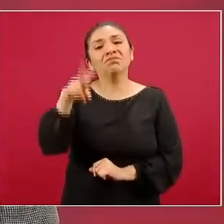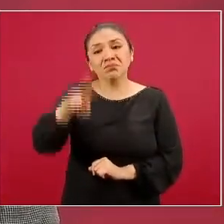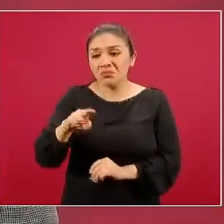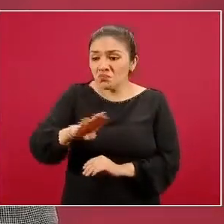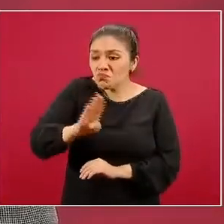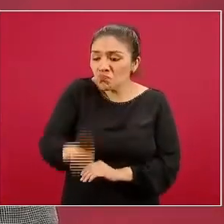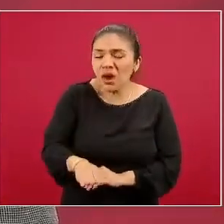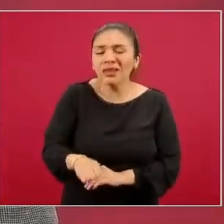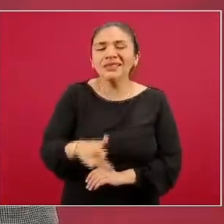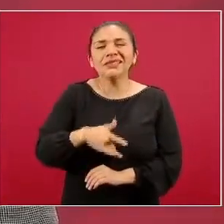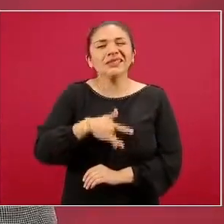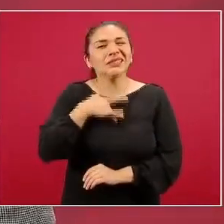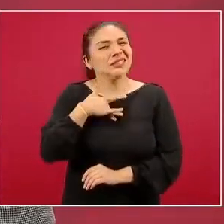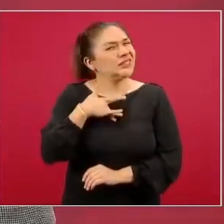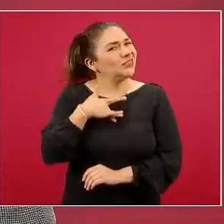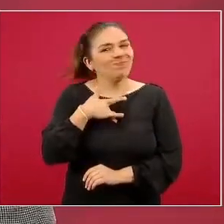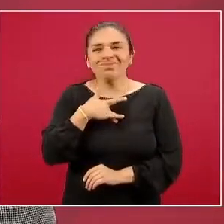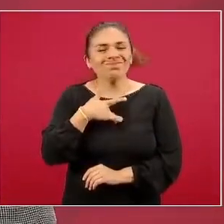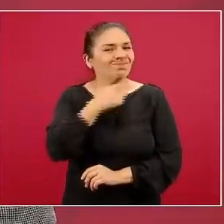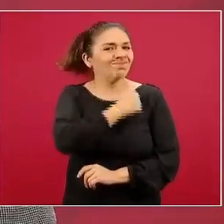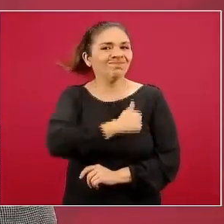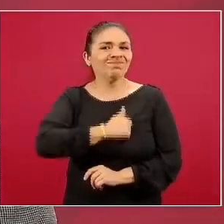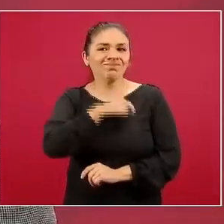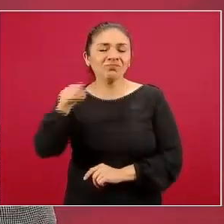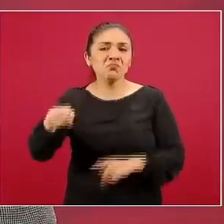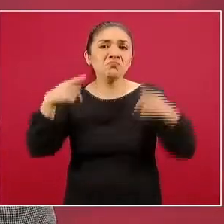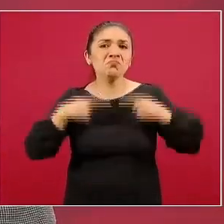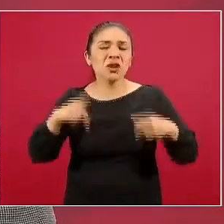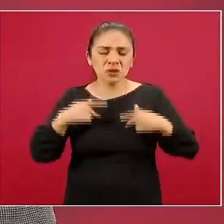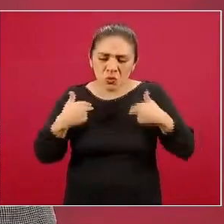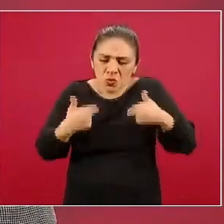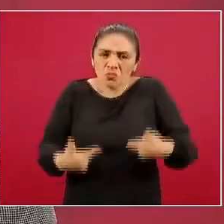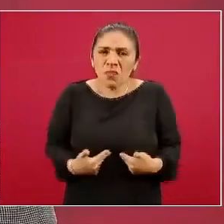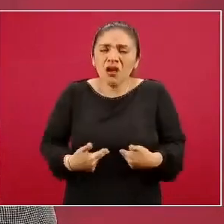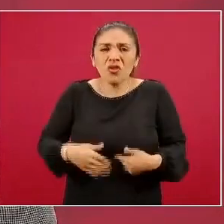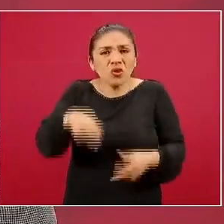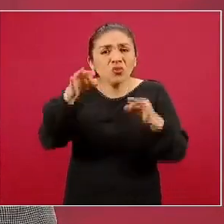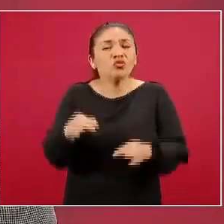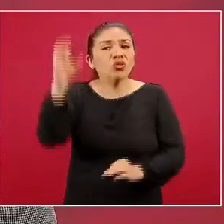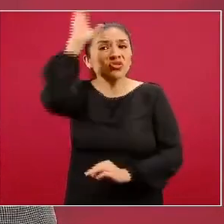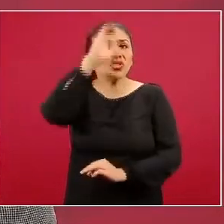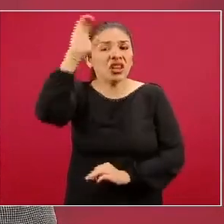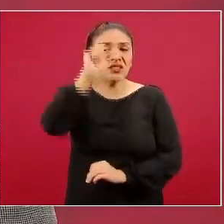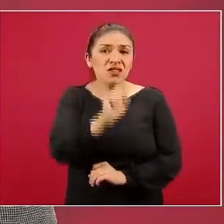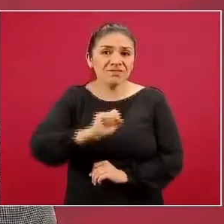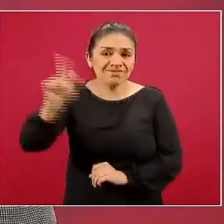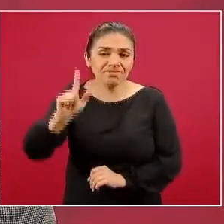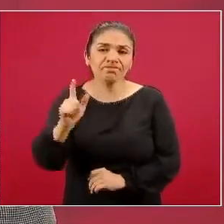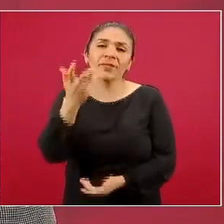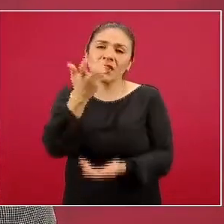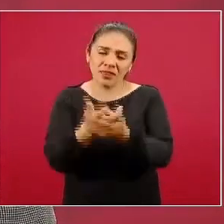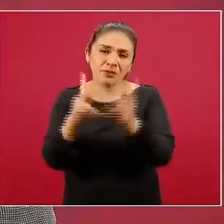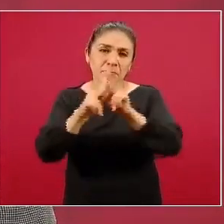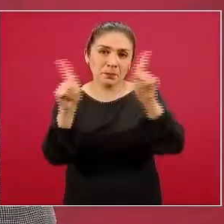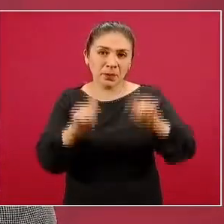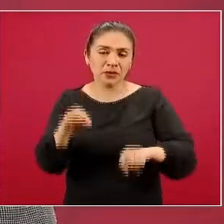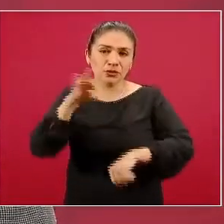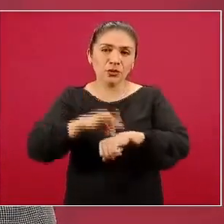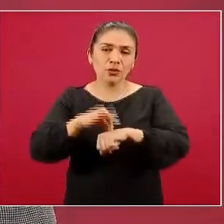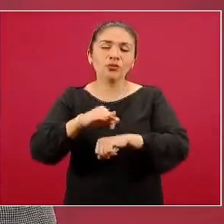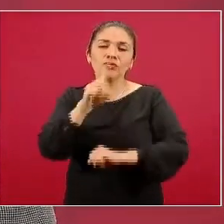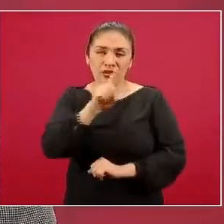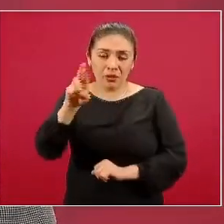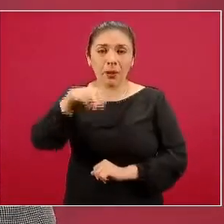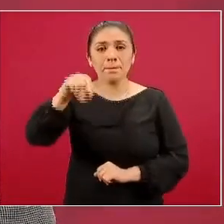pérdida muy lamentable de un ser humano, pero también de un científico prominente. Descanse en paz el doctor